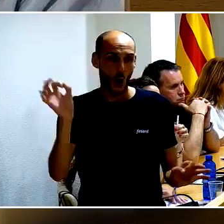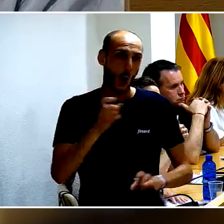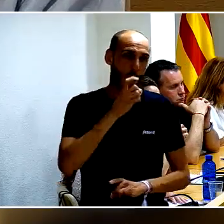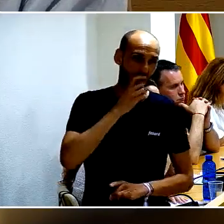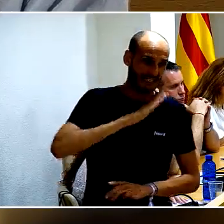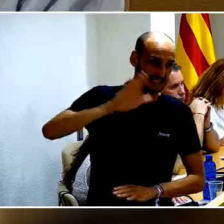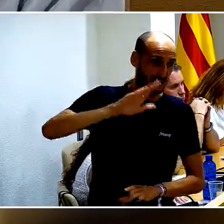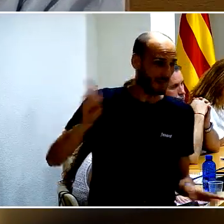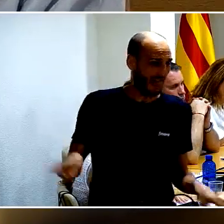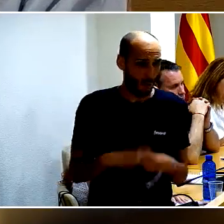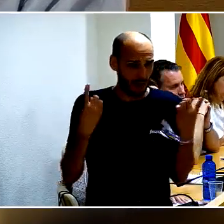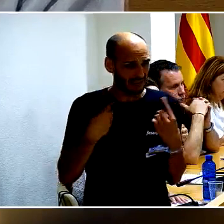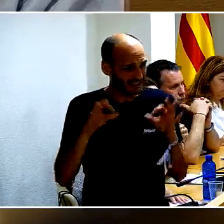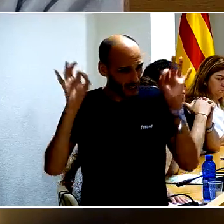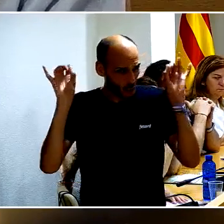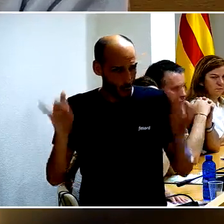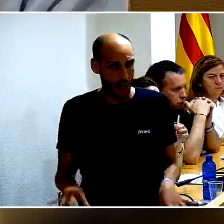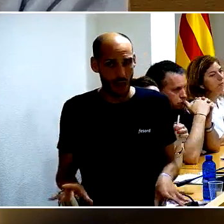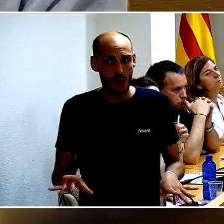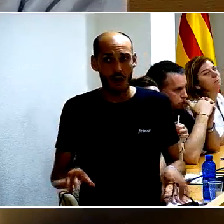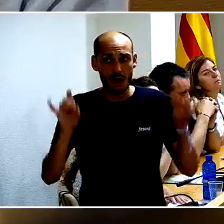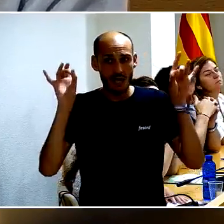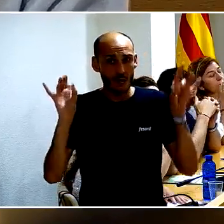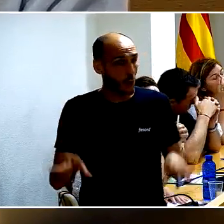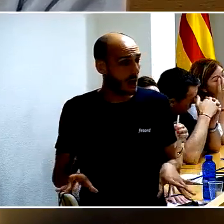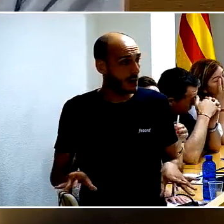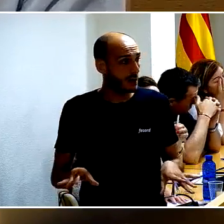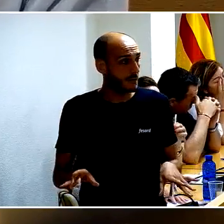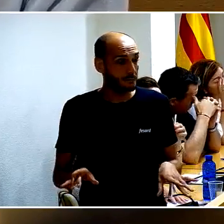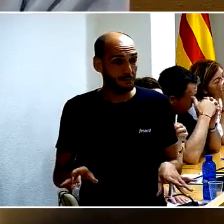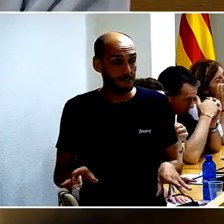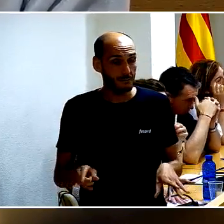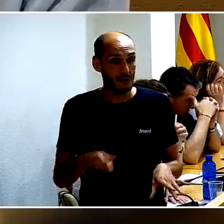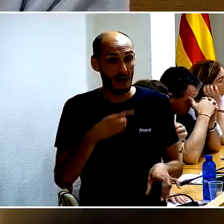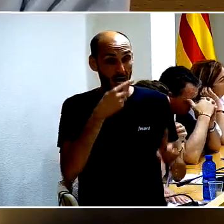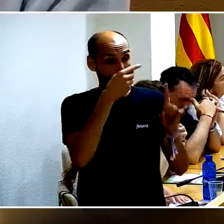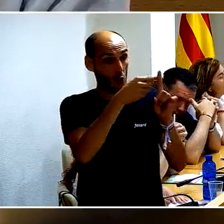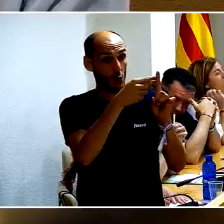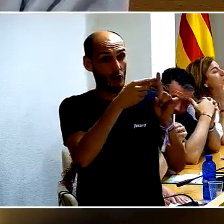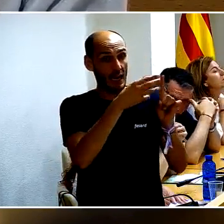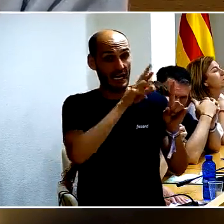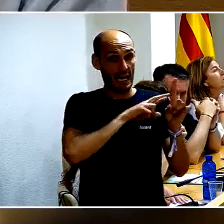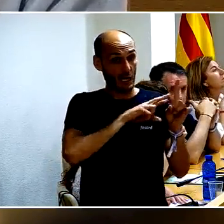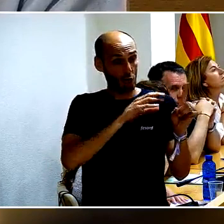mismo. Allí no se ha celebrado ningún acto religioso. Esa cruz no tiene ninguna simbología religiosa